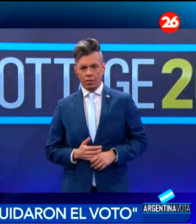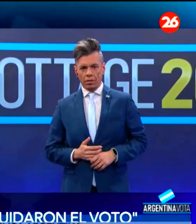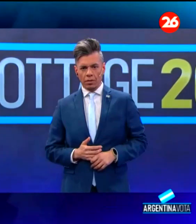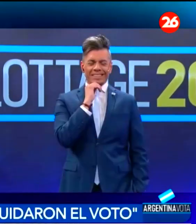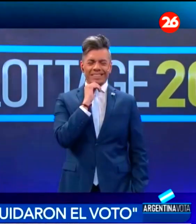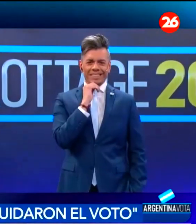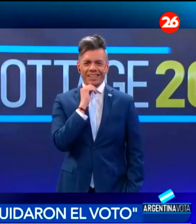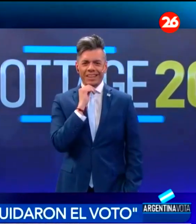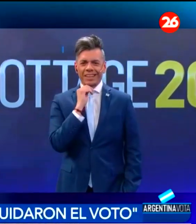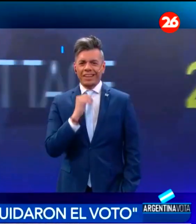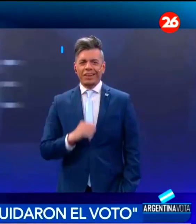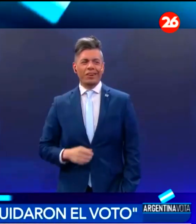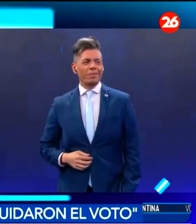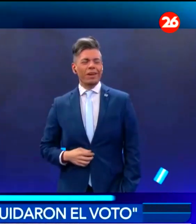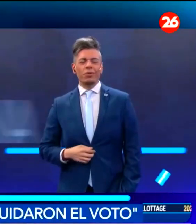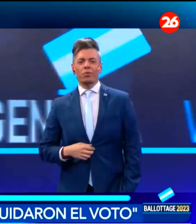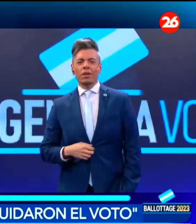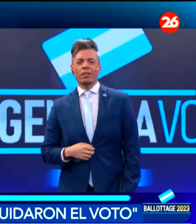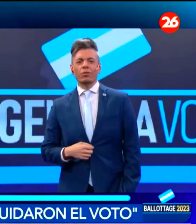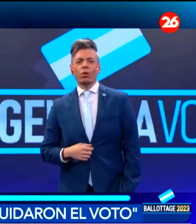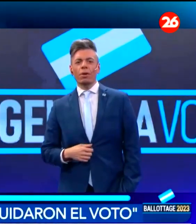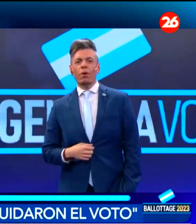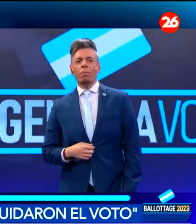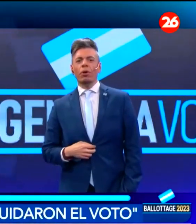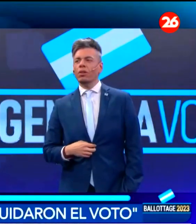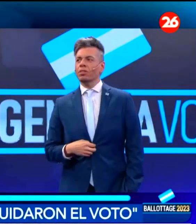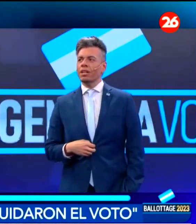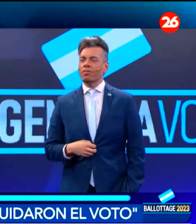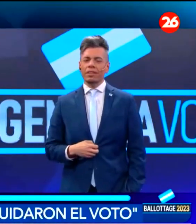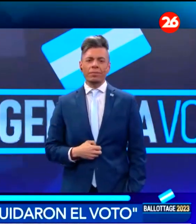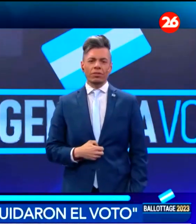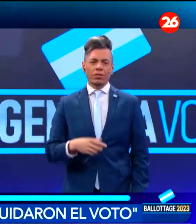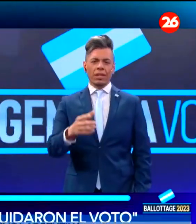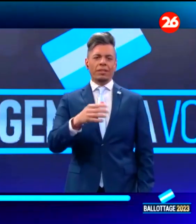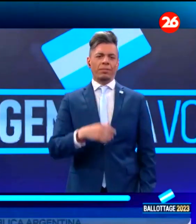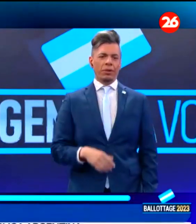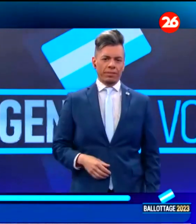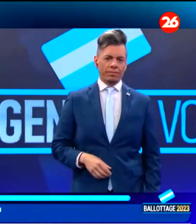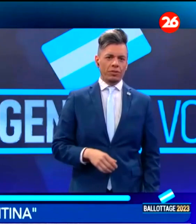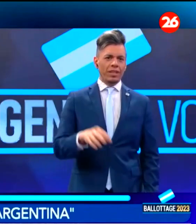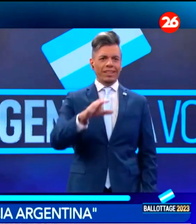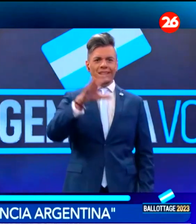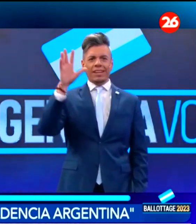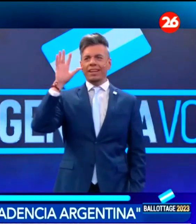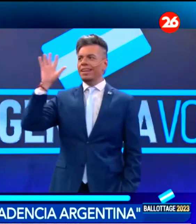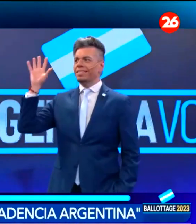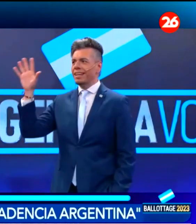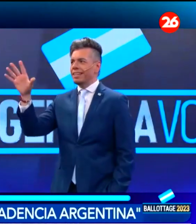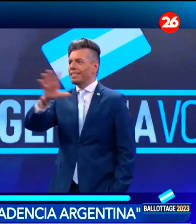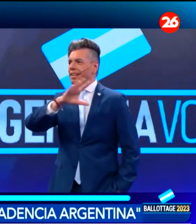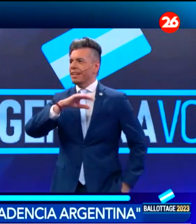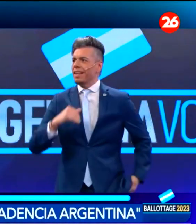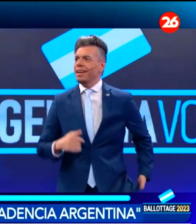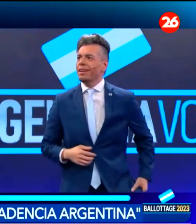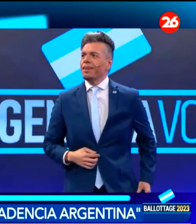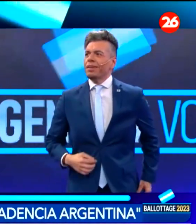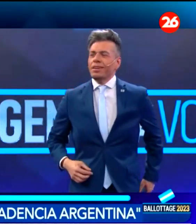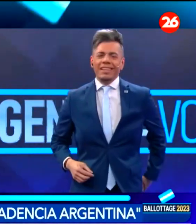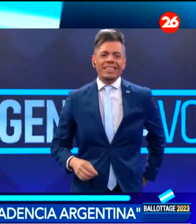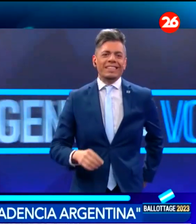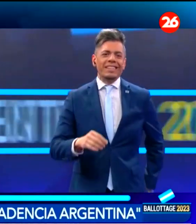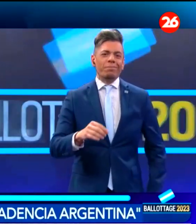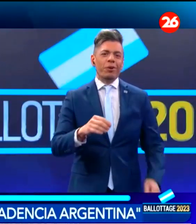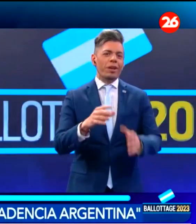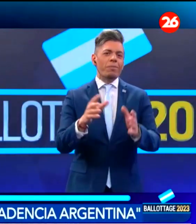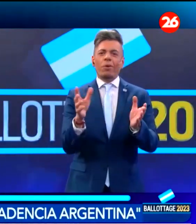bueno... No lo diría que Gutiérrez. Oíme, Edu, en un ratito volvemos. ¿Podés conseguir a Fátima? Yo sé que vas a poder. Yo sé que estás ahí, que ya la tenés en el radar.